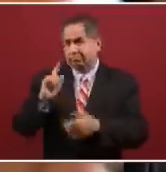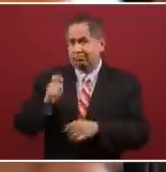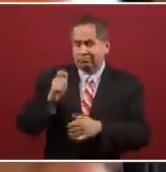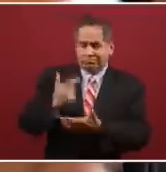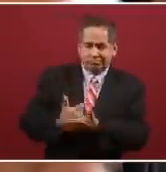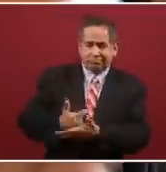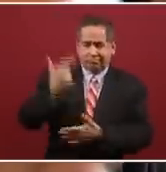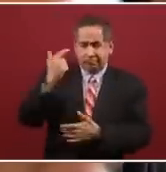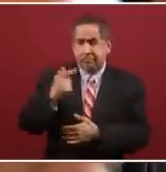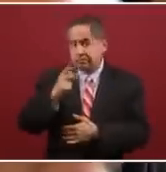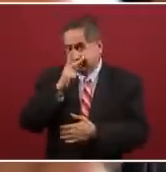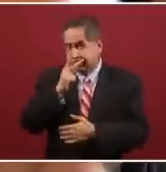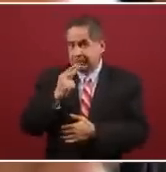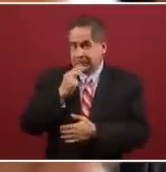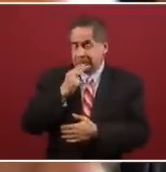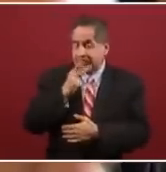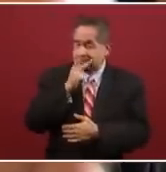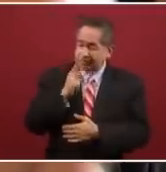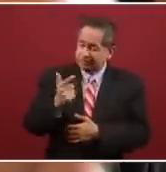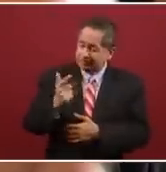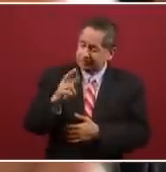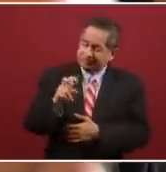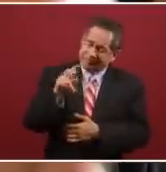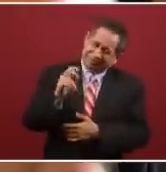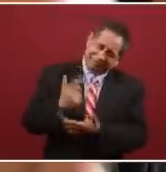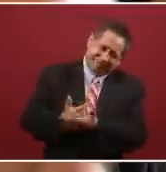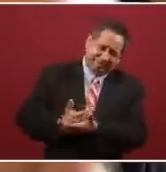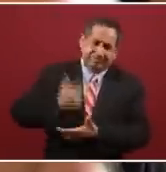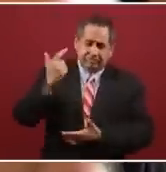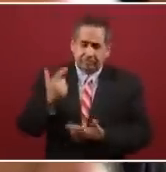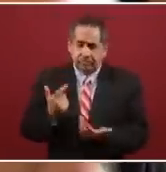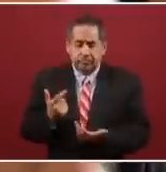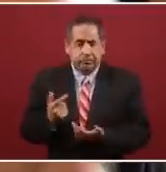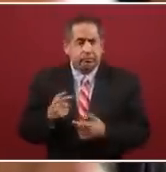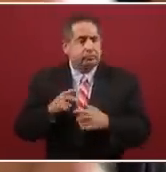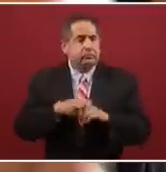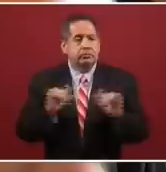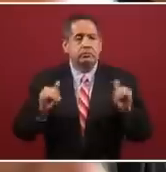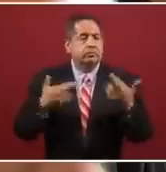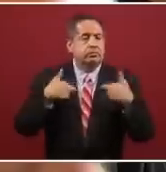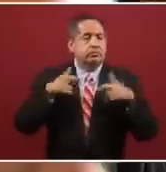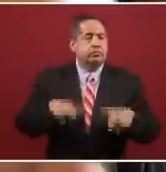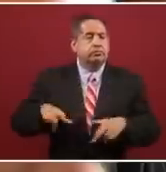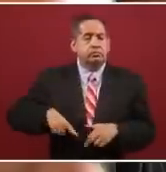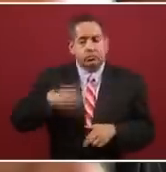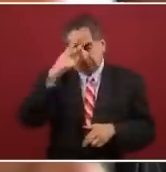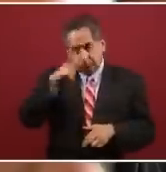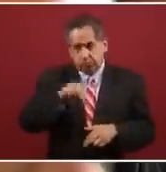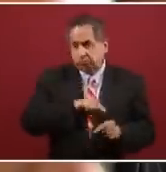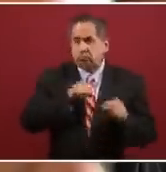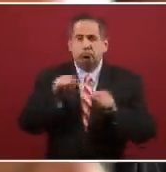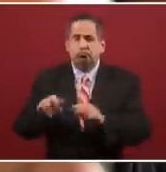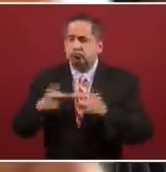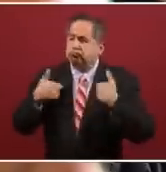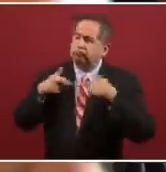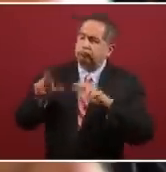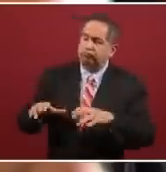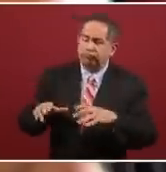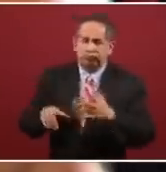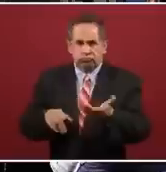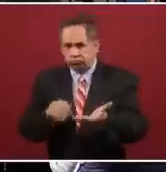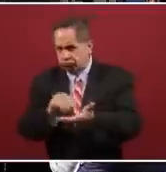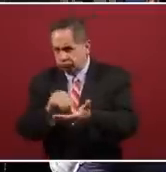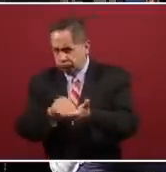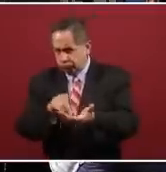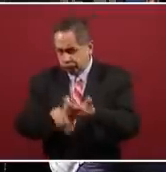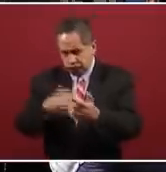y usan la palabra gravedad, sobre el tema. No hubo ningún representante hasta el momento del gobierno federal. Saber si su postura sigue siendo la